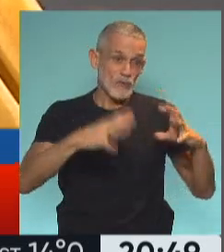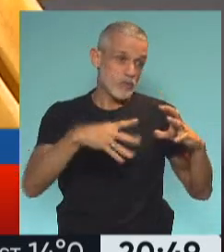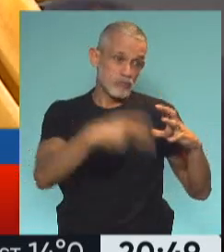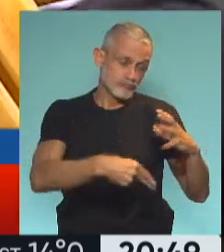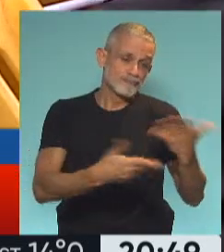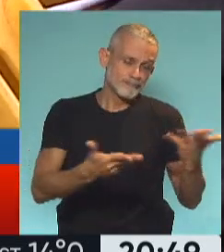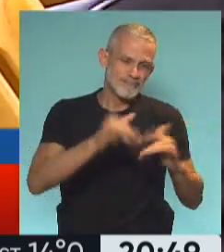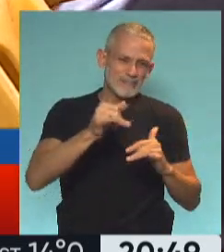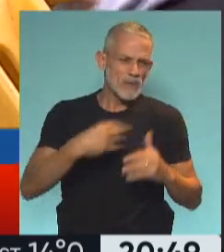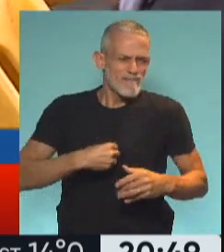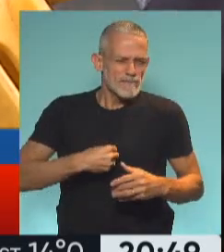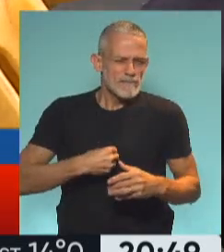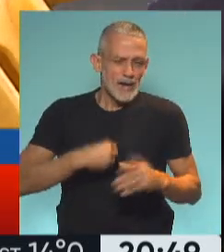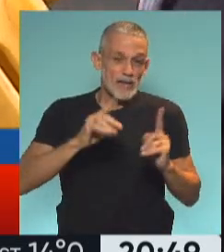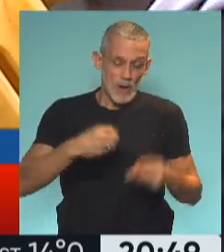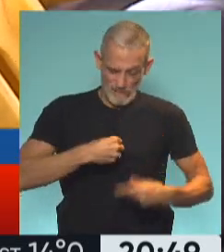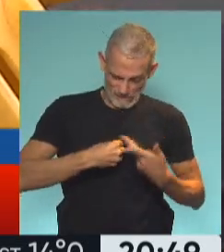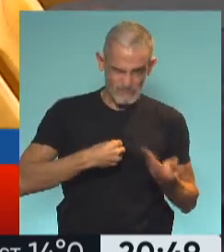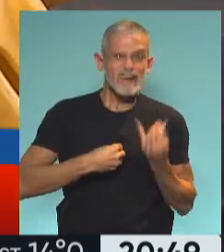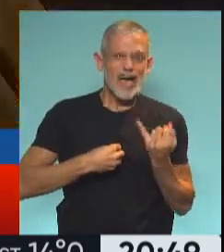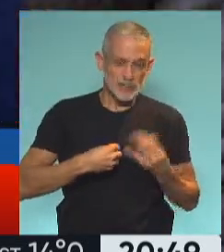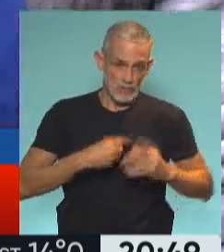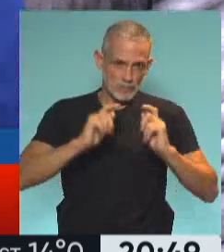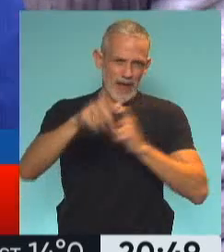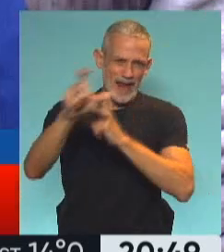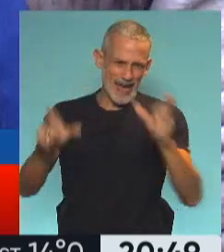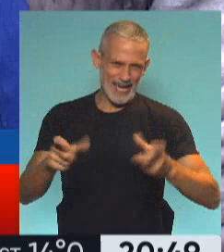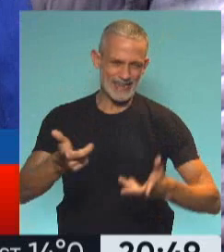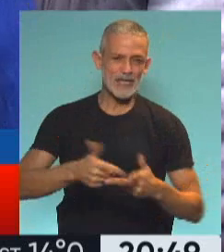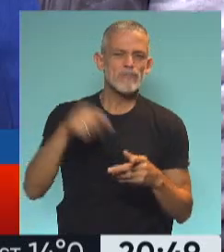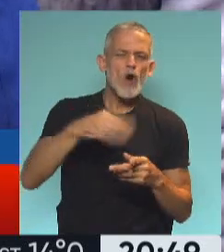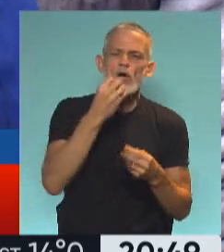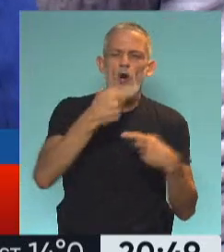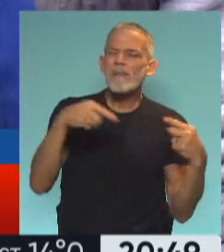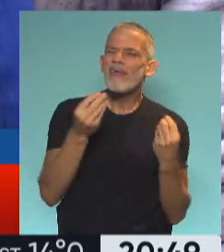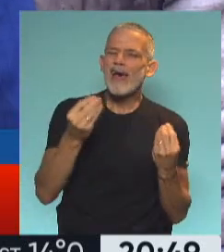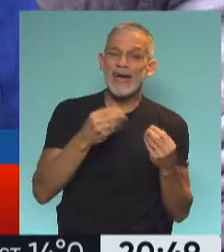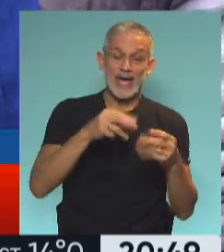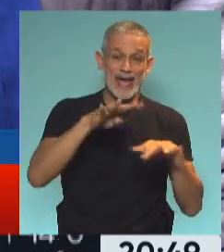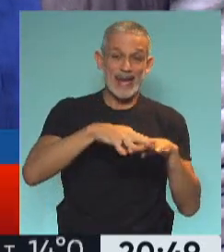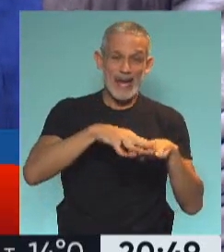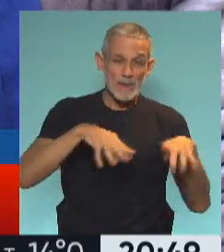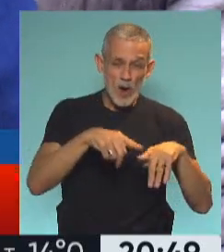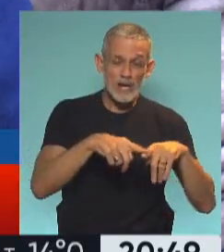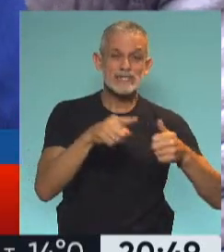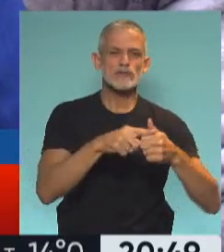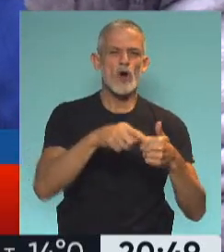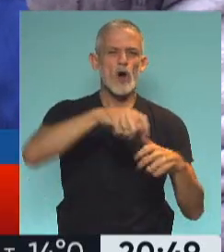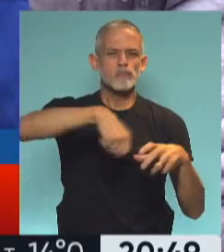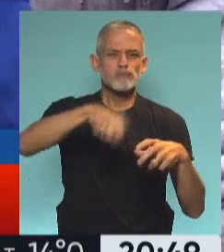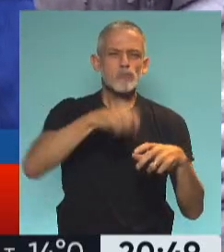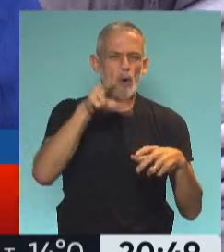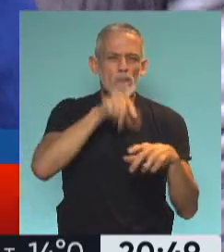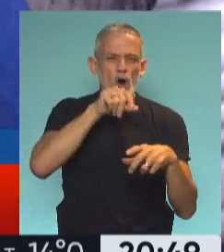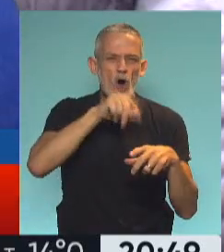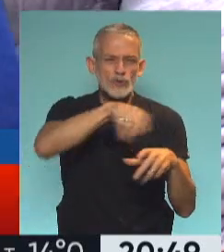bueno, la pasión ahora es hacia la gente. Hoy el menú fue ravioles con estofado de